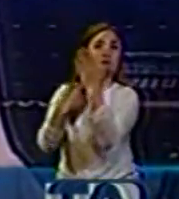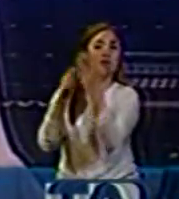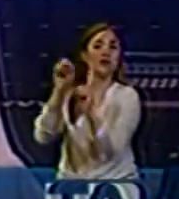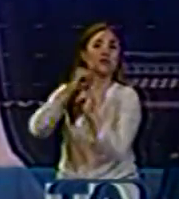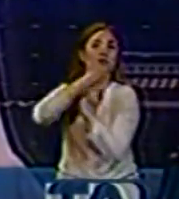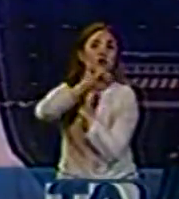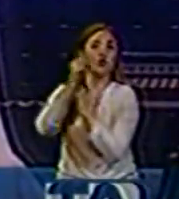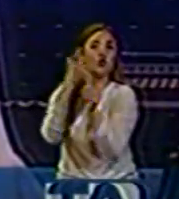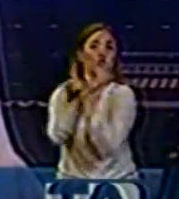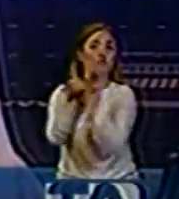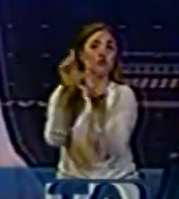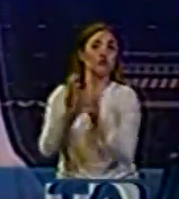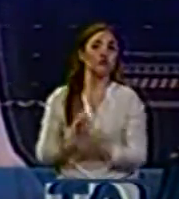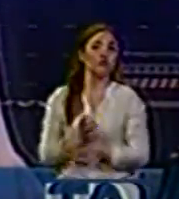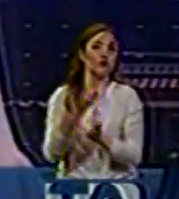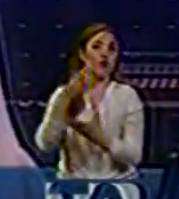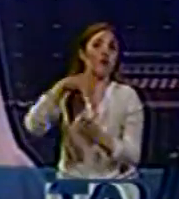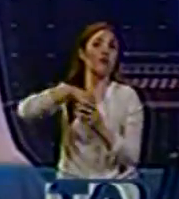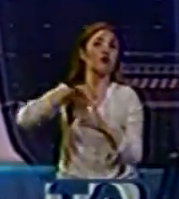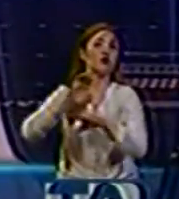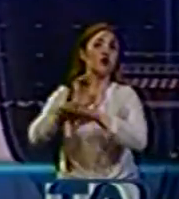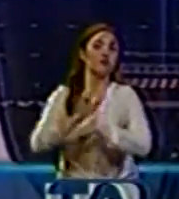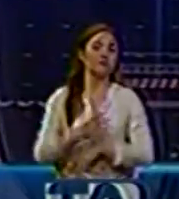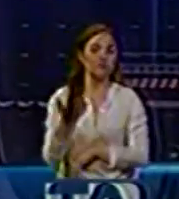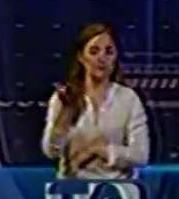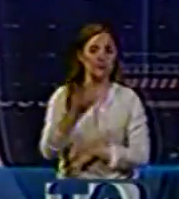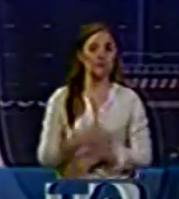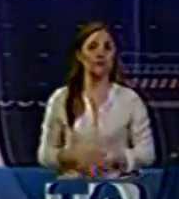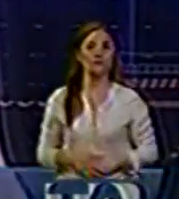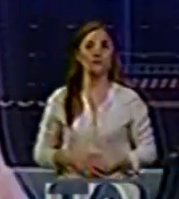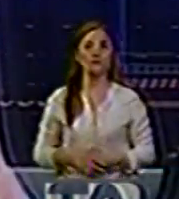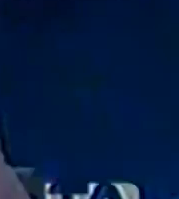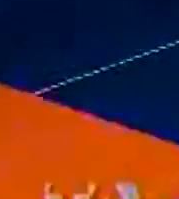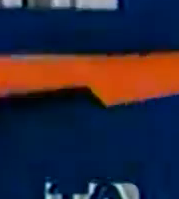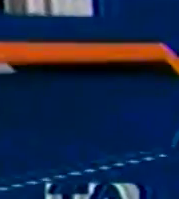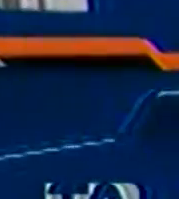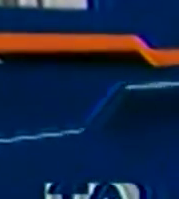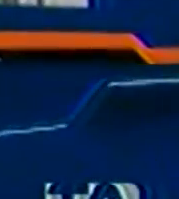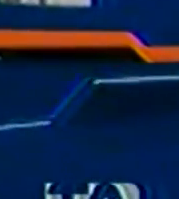de la libertad de expresión en Ecuador. María Gracia Acosta informa.